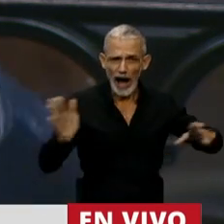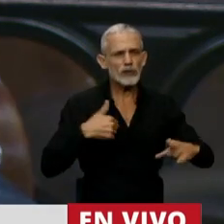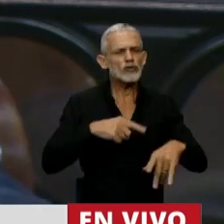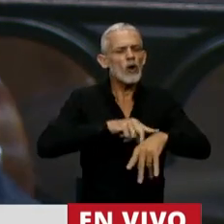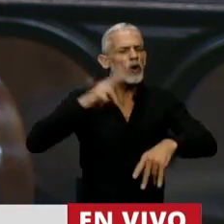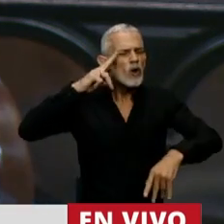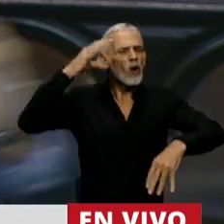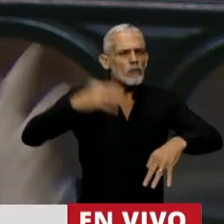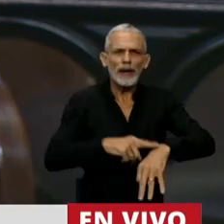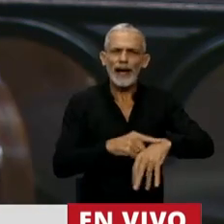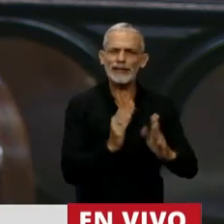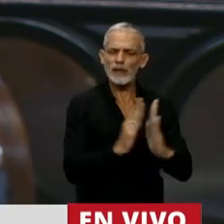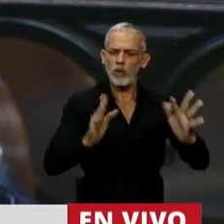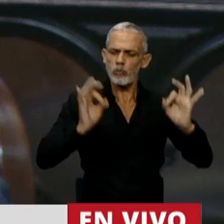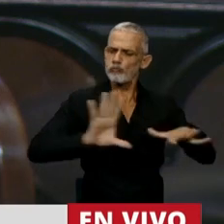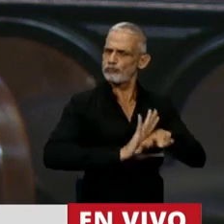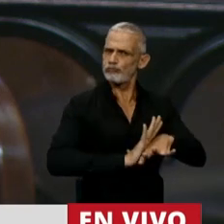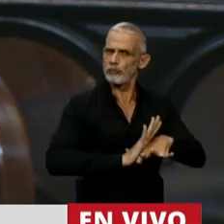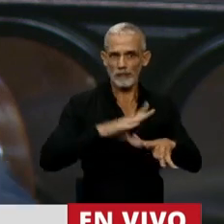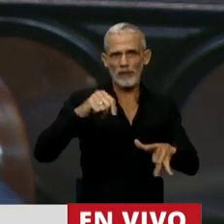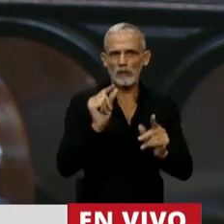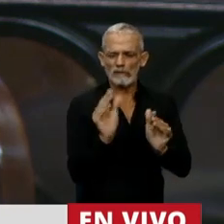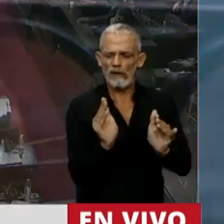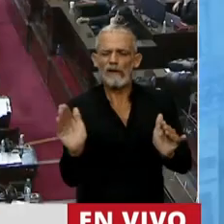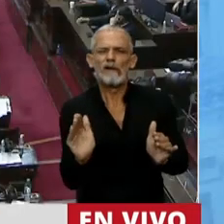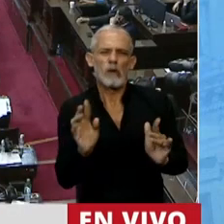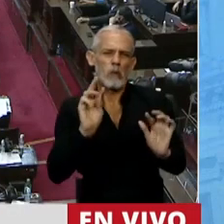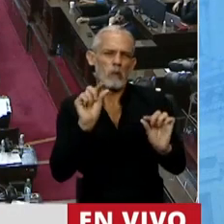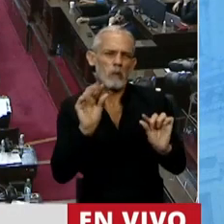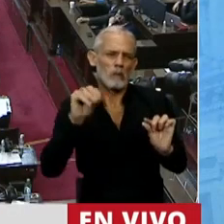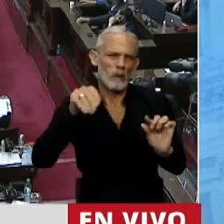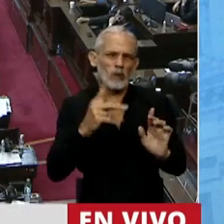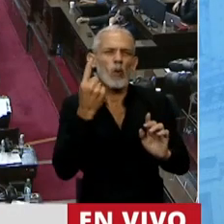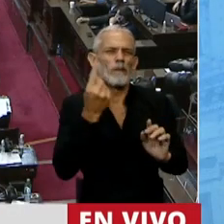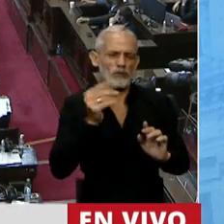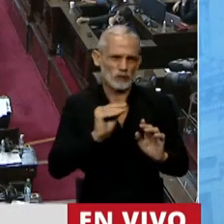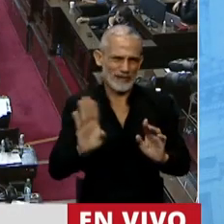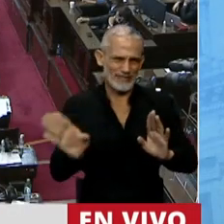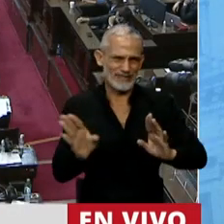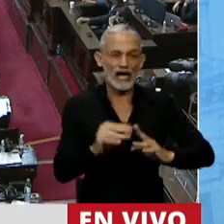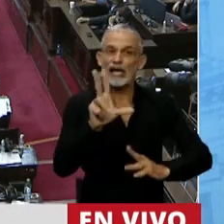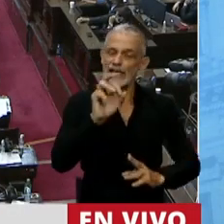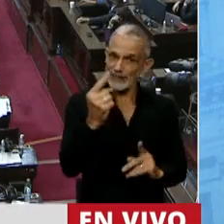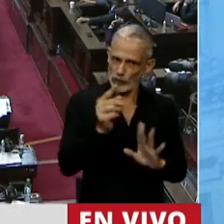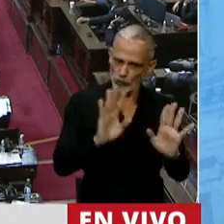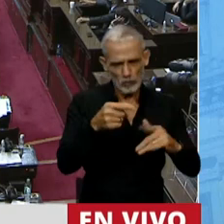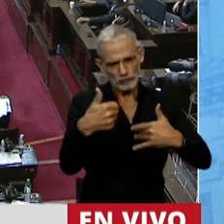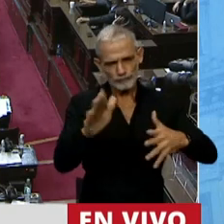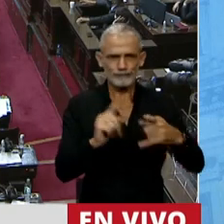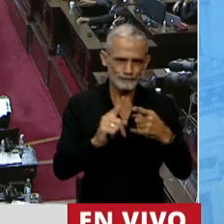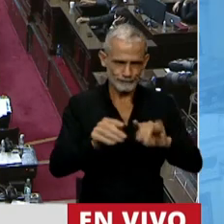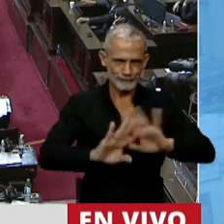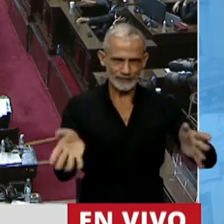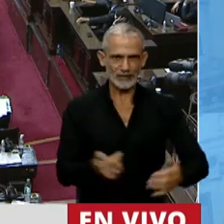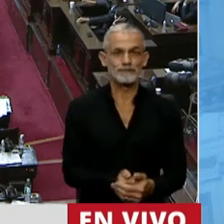sido respetuoso absolutamente del tiempo. Entonces, permítame un minuto más. 30 segundos. 30 segundos, no hay